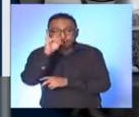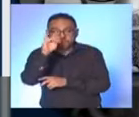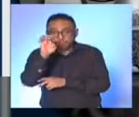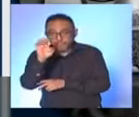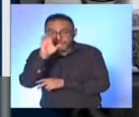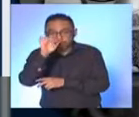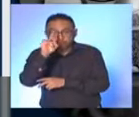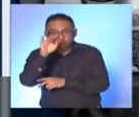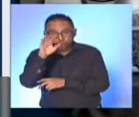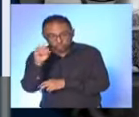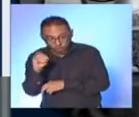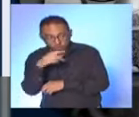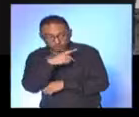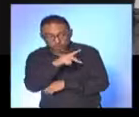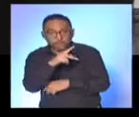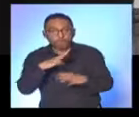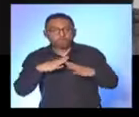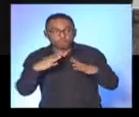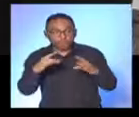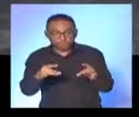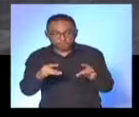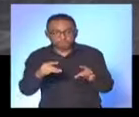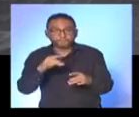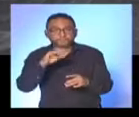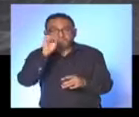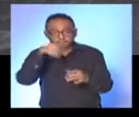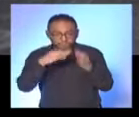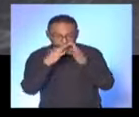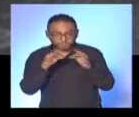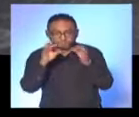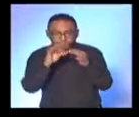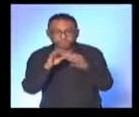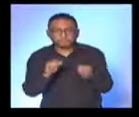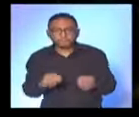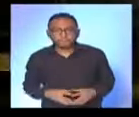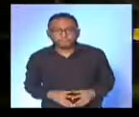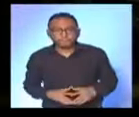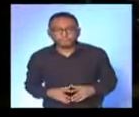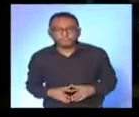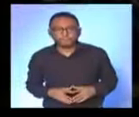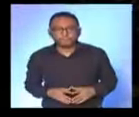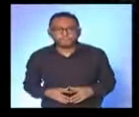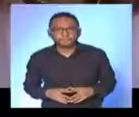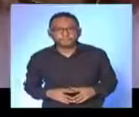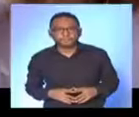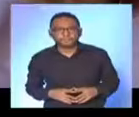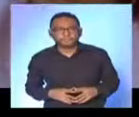Estudio, de la cual es cofundador. Jorge Mora Díaz de León, SM Noticias.